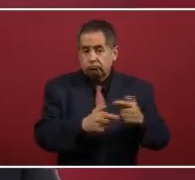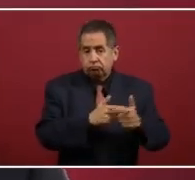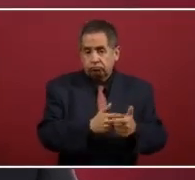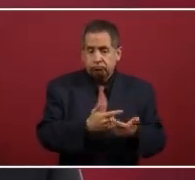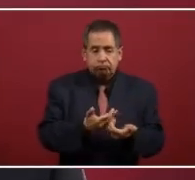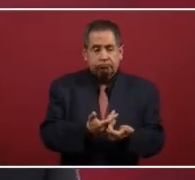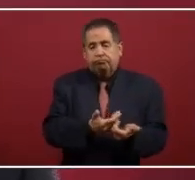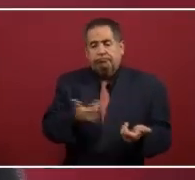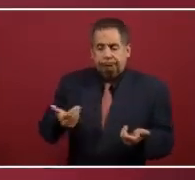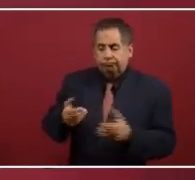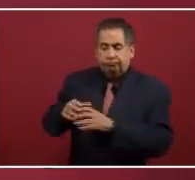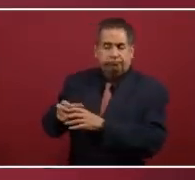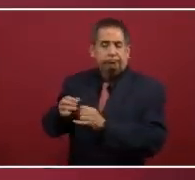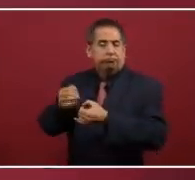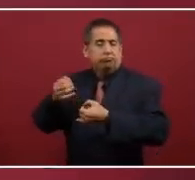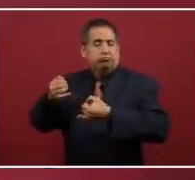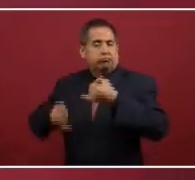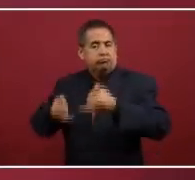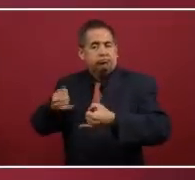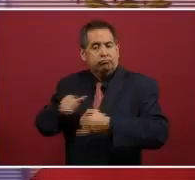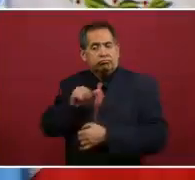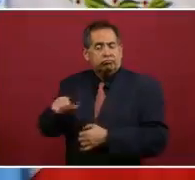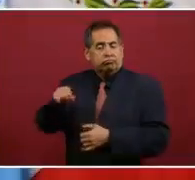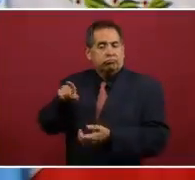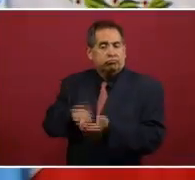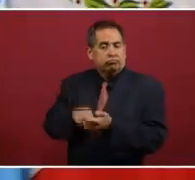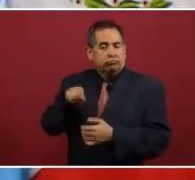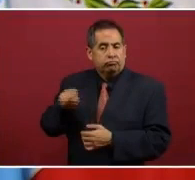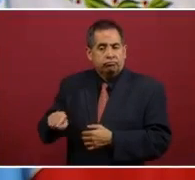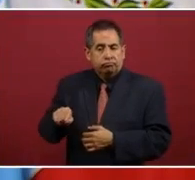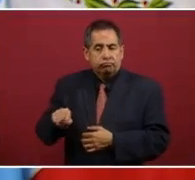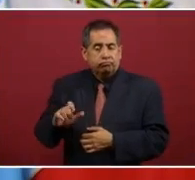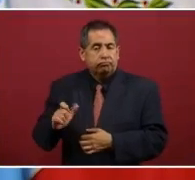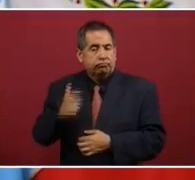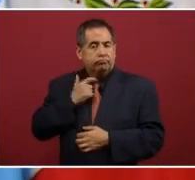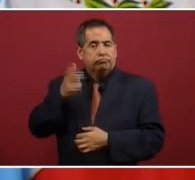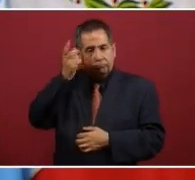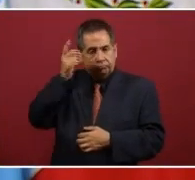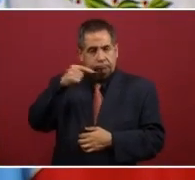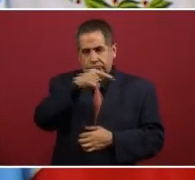el juicio que se le sigue al empresario.